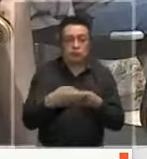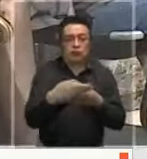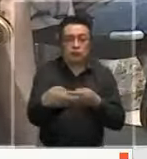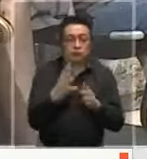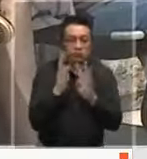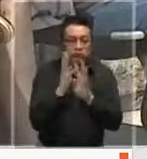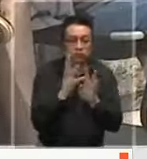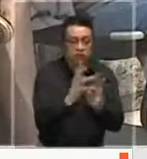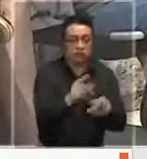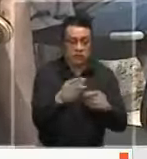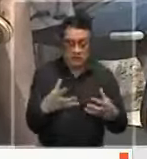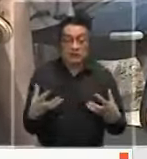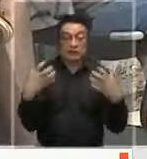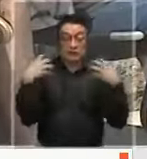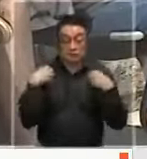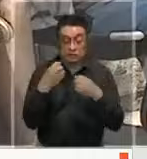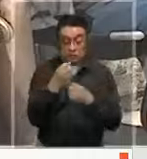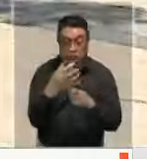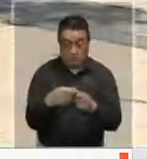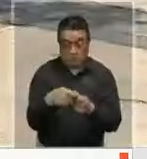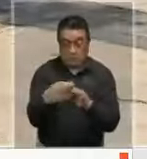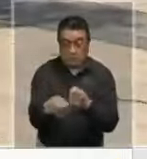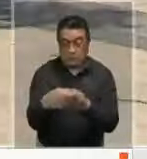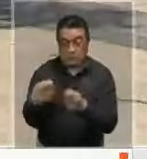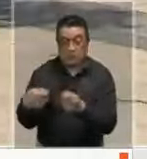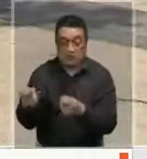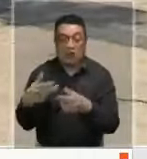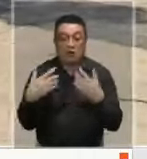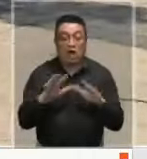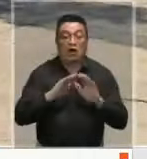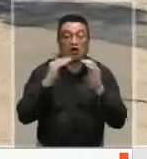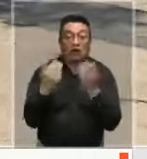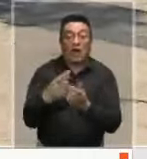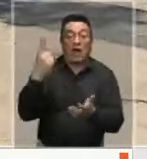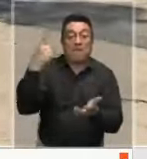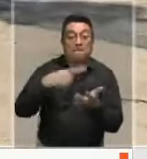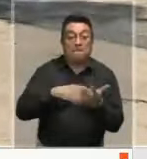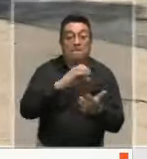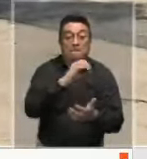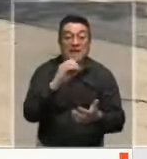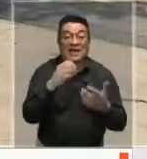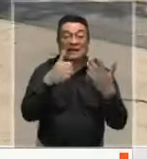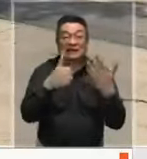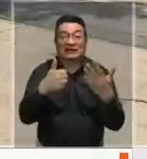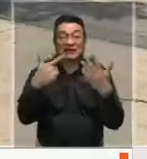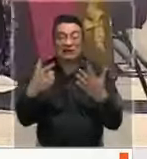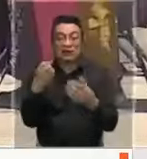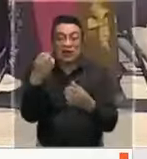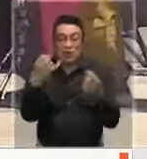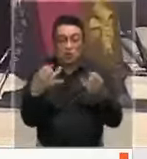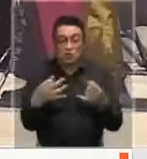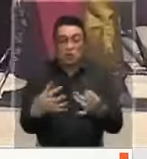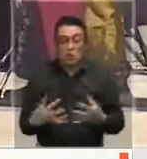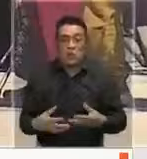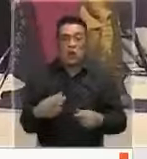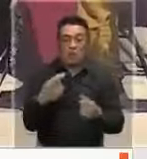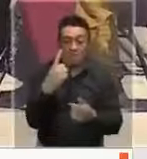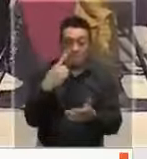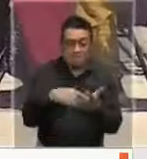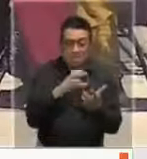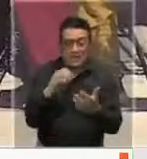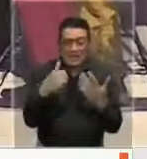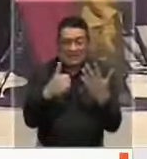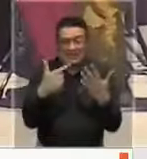de encargadas de esta entrega y nos decían que han entregado un total de 1.067 números, es decir, 1.067 familias han llegado